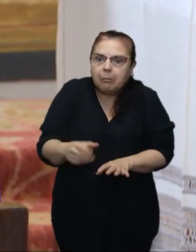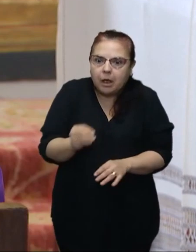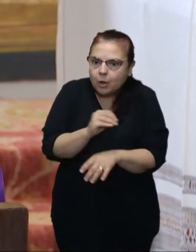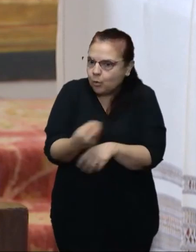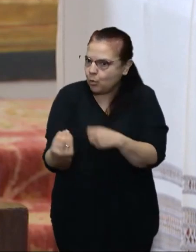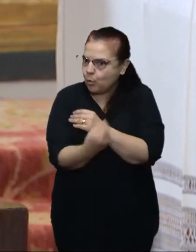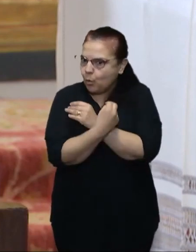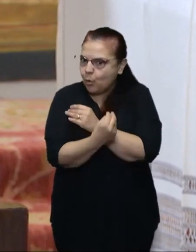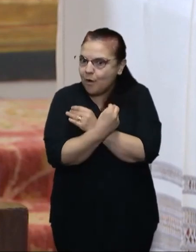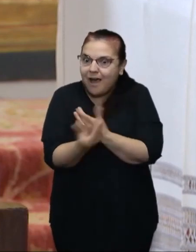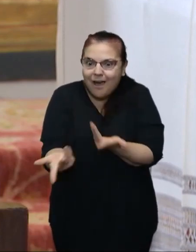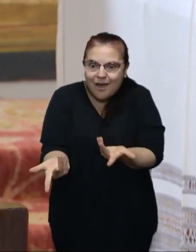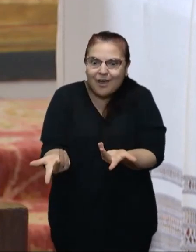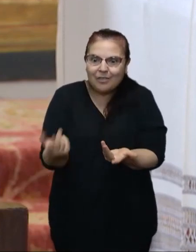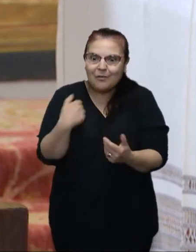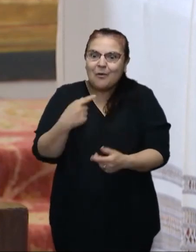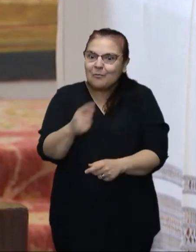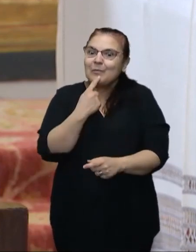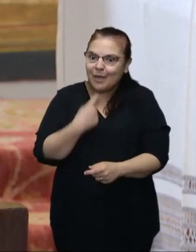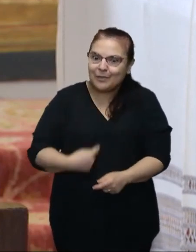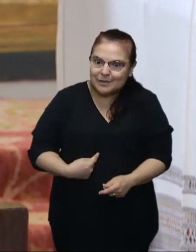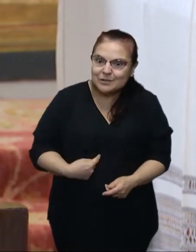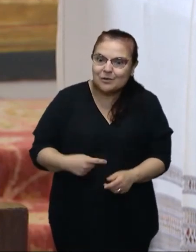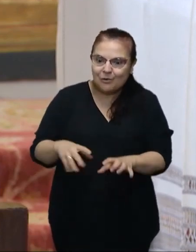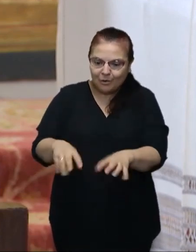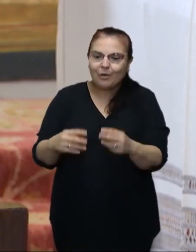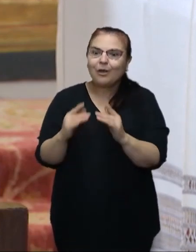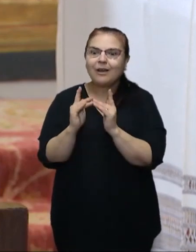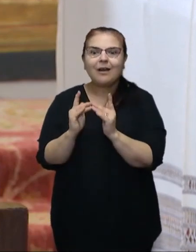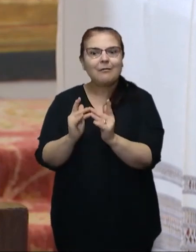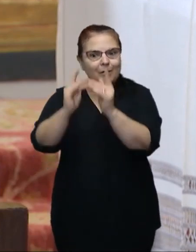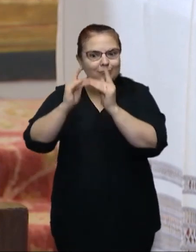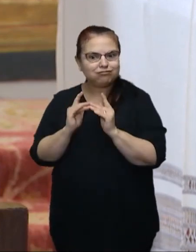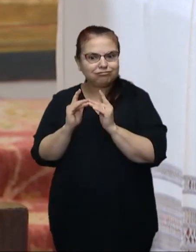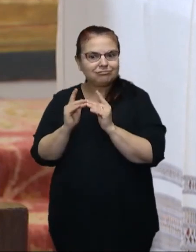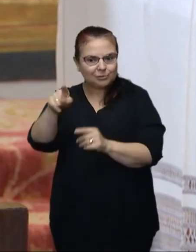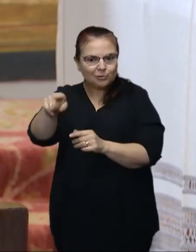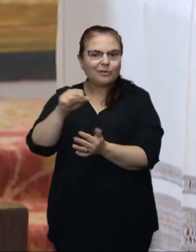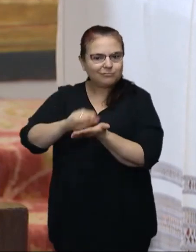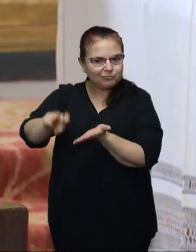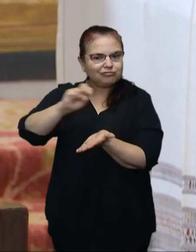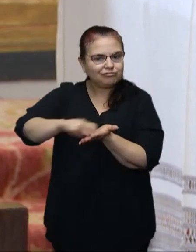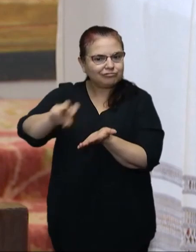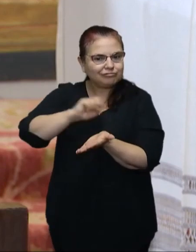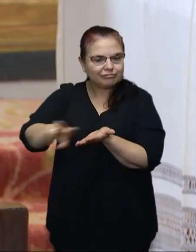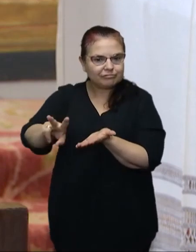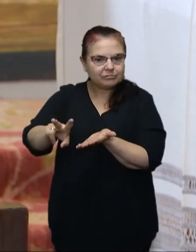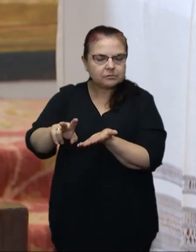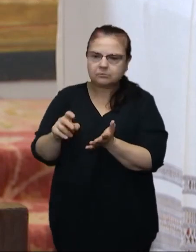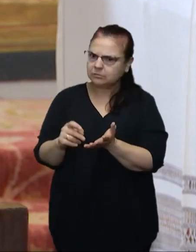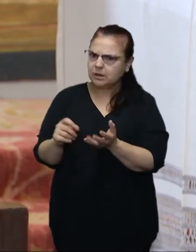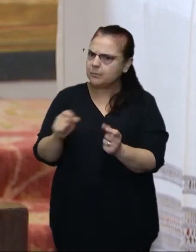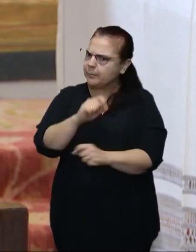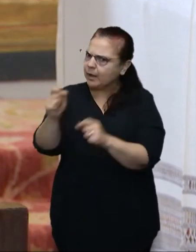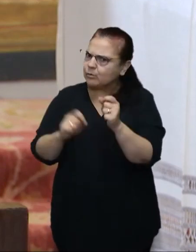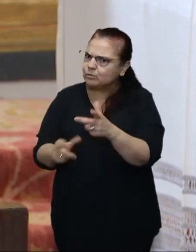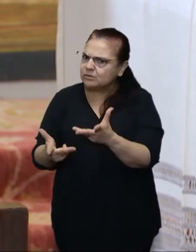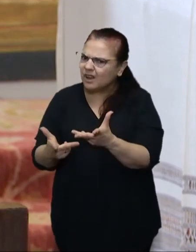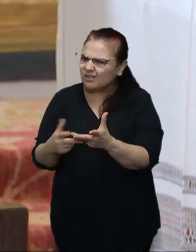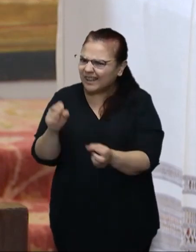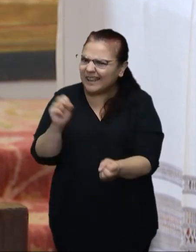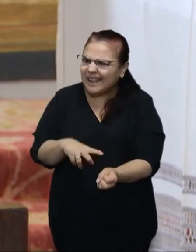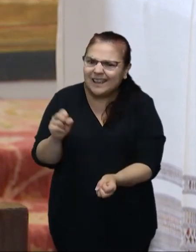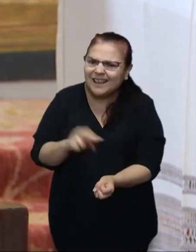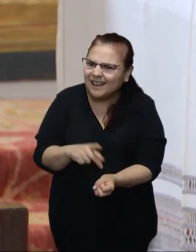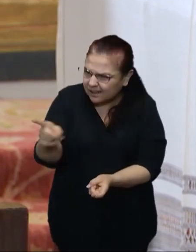me ha curado es quien me ha dicho: Toma tu camilla y echa a andar. Ellos le preguntaron: ¿Quién es